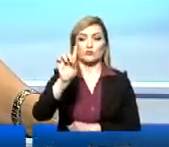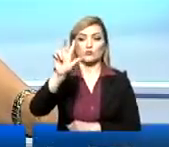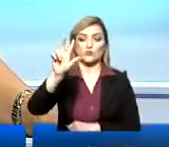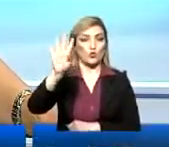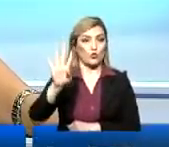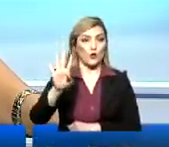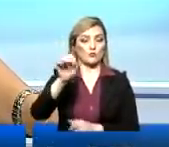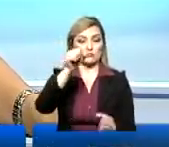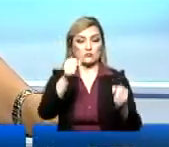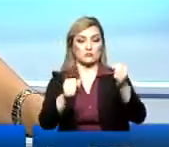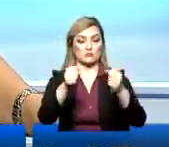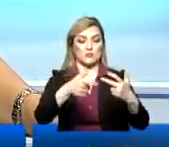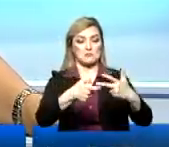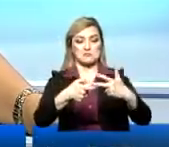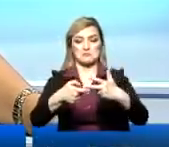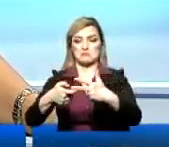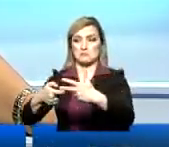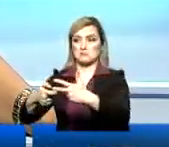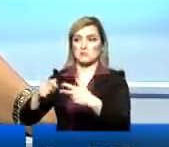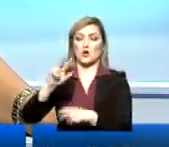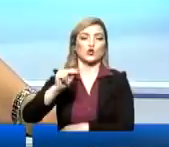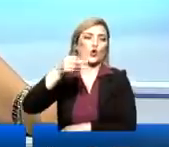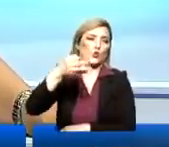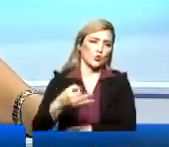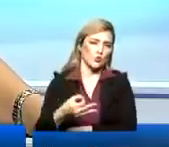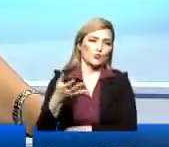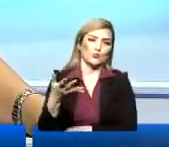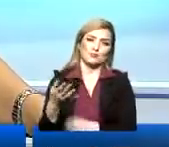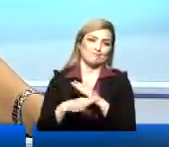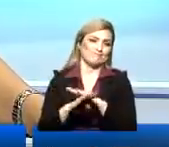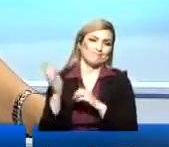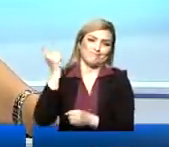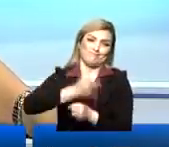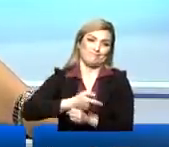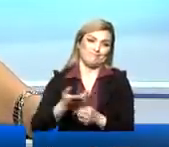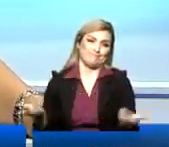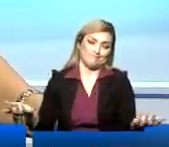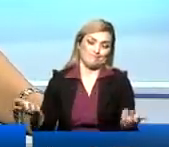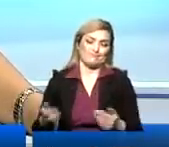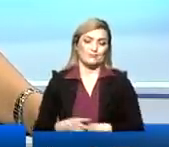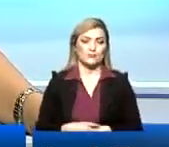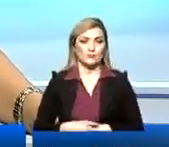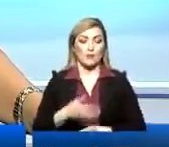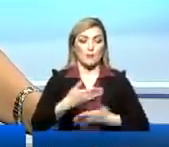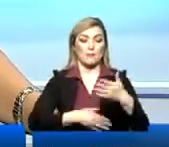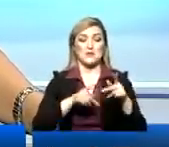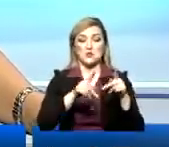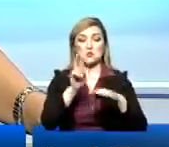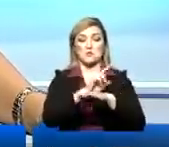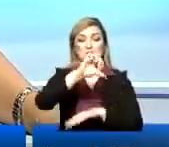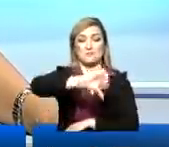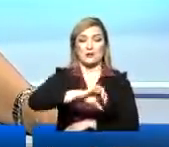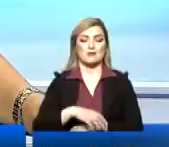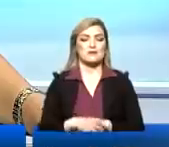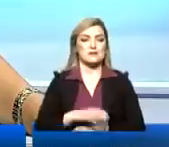4.134 vehículos fueron retenidos en Quito por incumplimiento de las medidas de restricción y mal uso del salvoconducto. Según el municipio de la